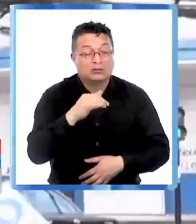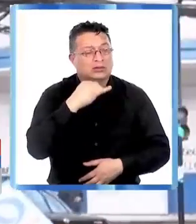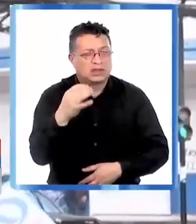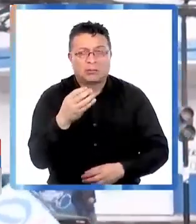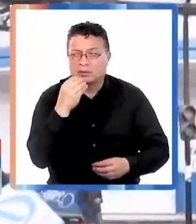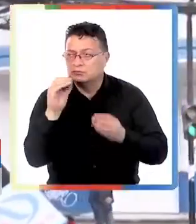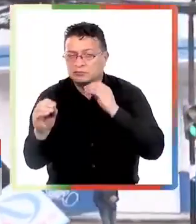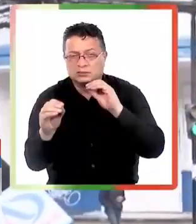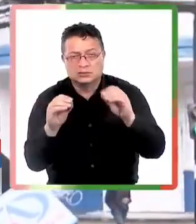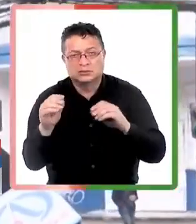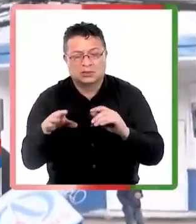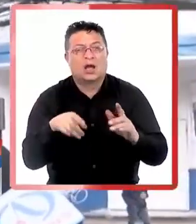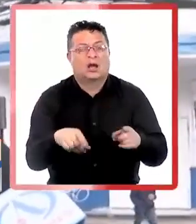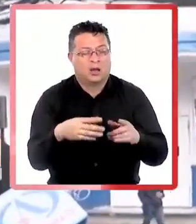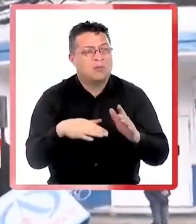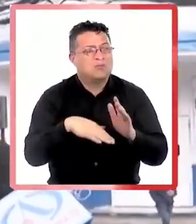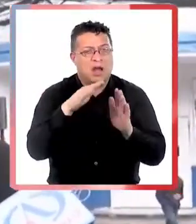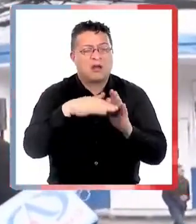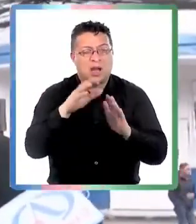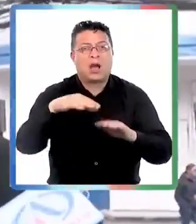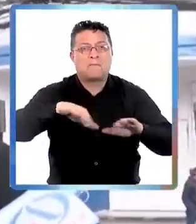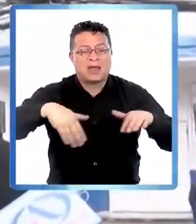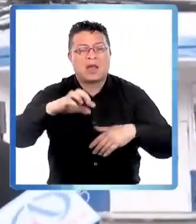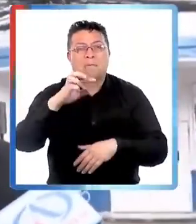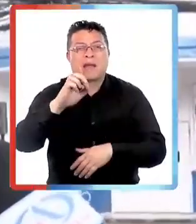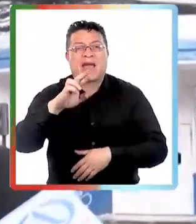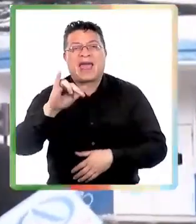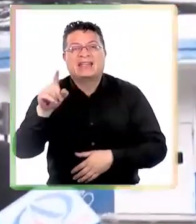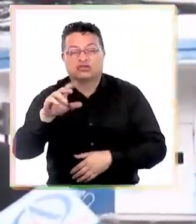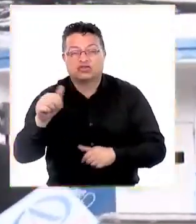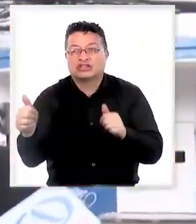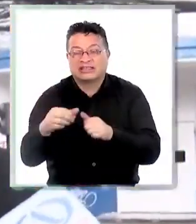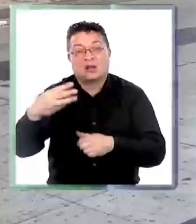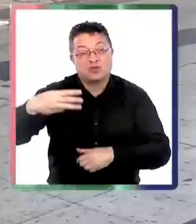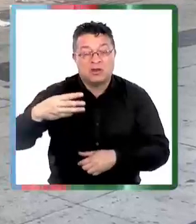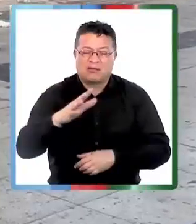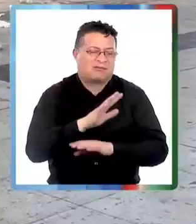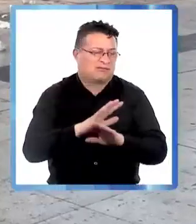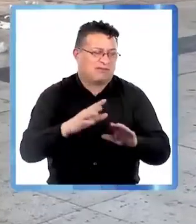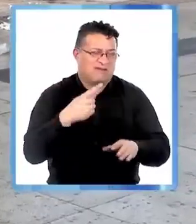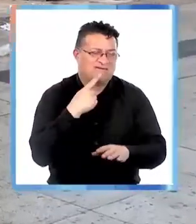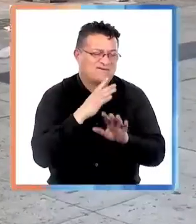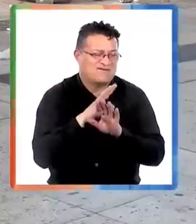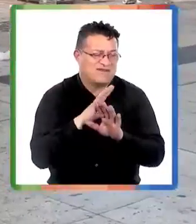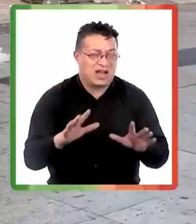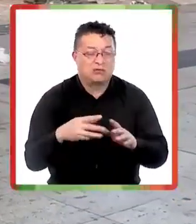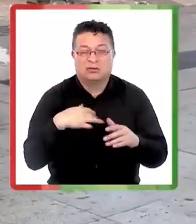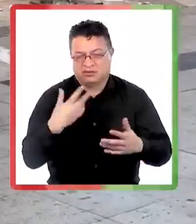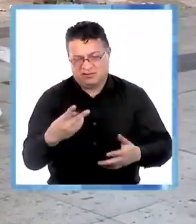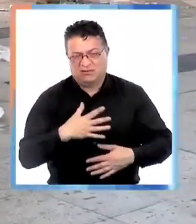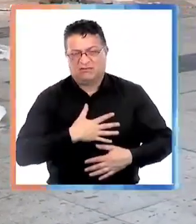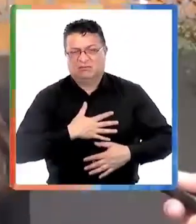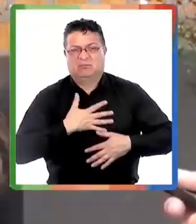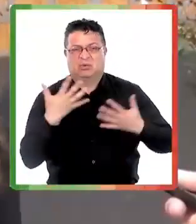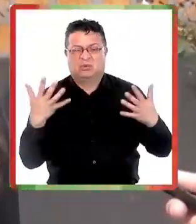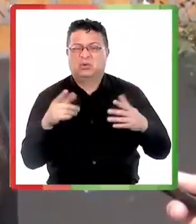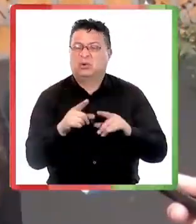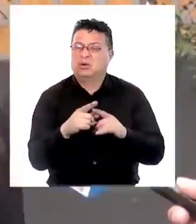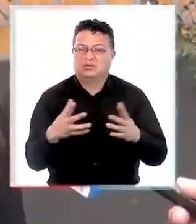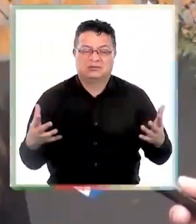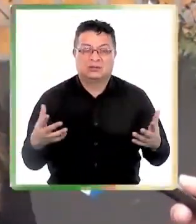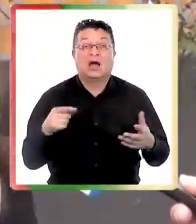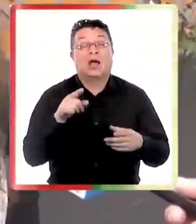y comentamos siempre que, sobre todo la Paraíso y todas esas playas que están como céntricas a la municipalidad, horrible. Encuentro indignante y